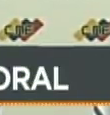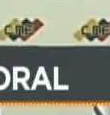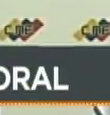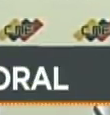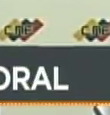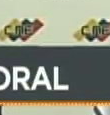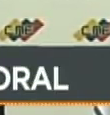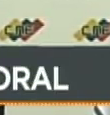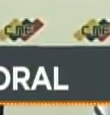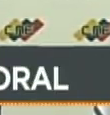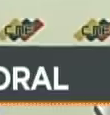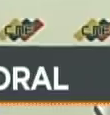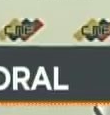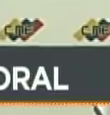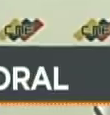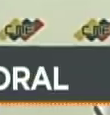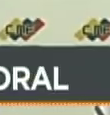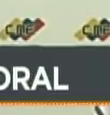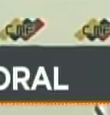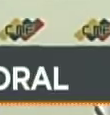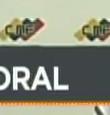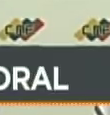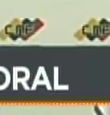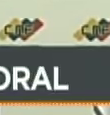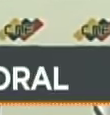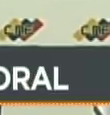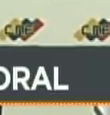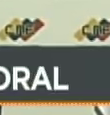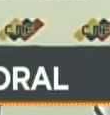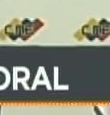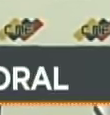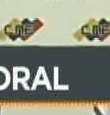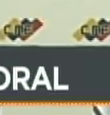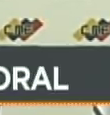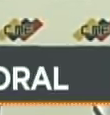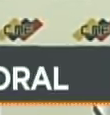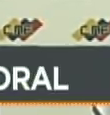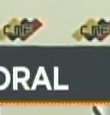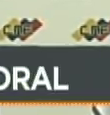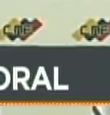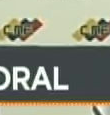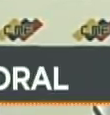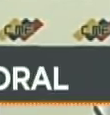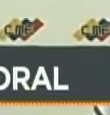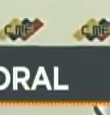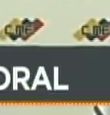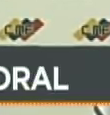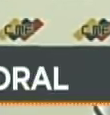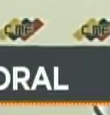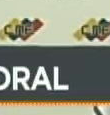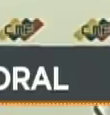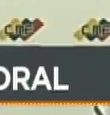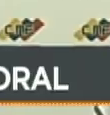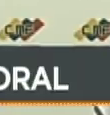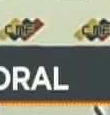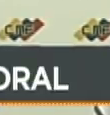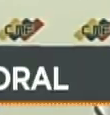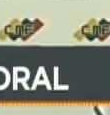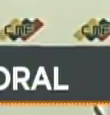las explicaciones que nos ha dado la presidenta del Consejo Nacional Electoral. Deseamos una jornada electoral